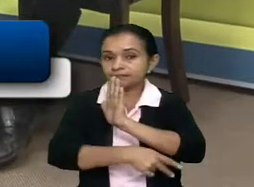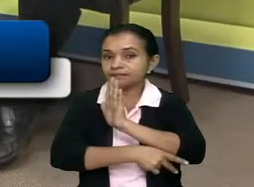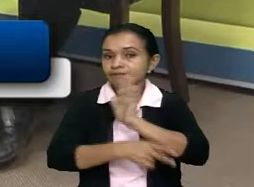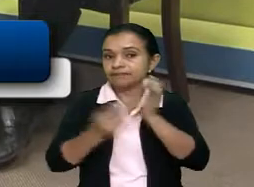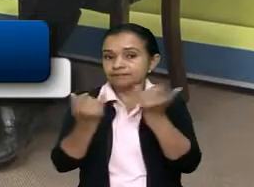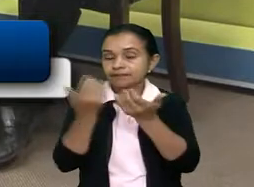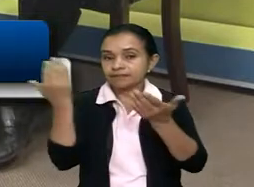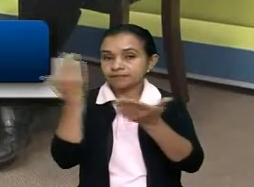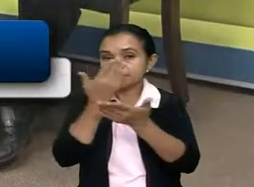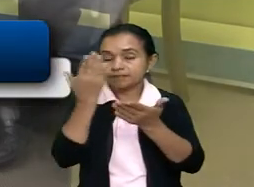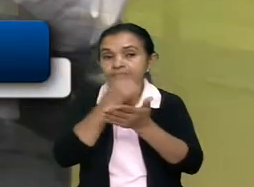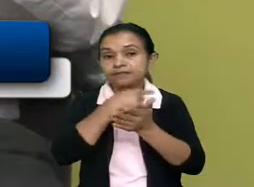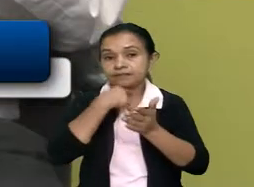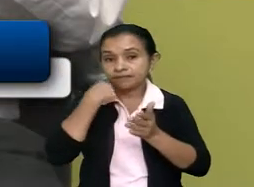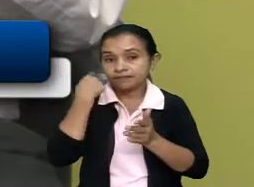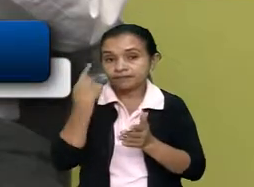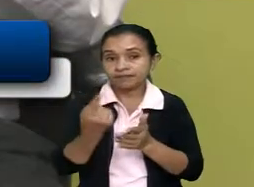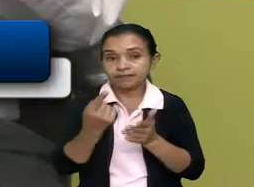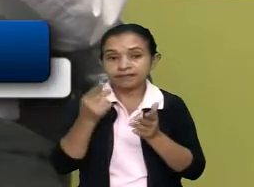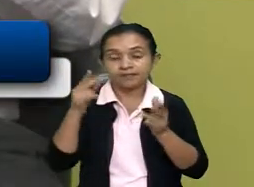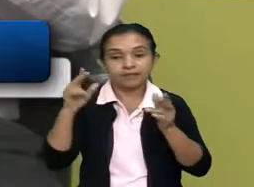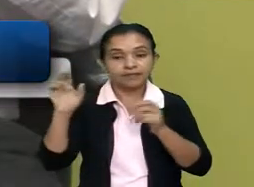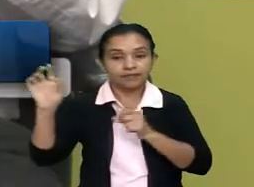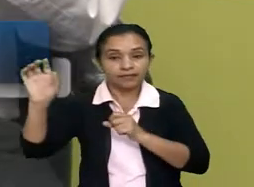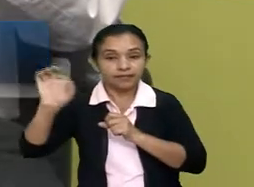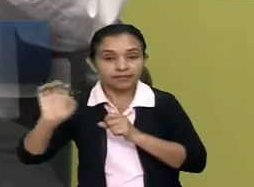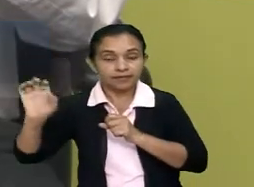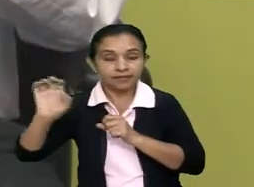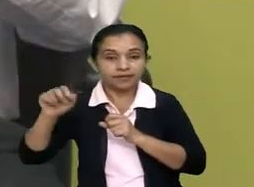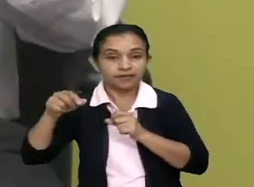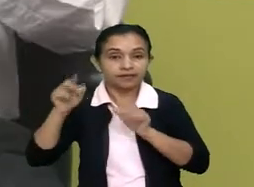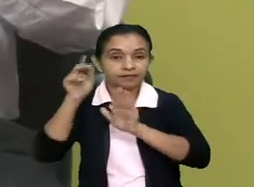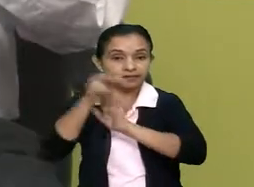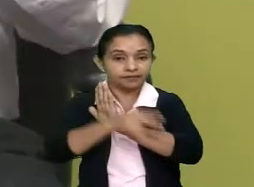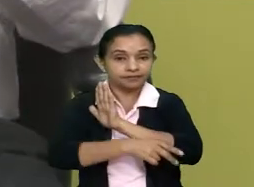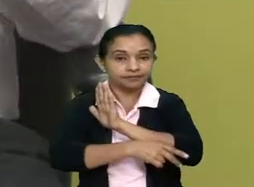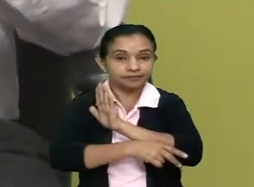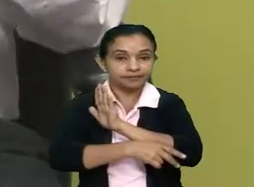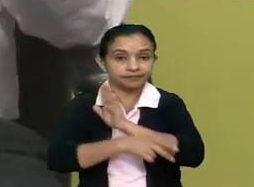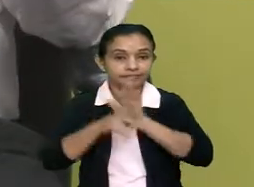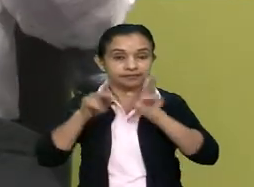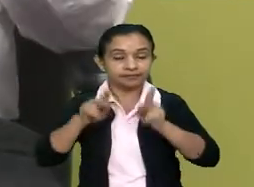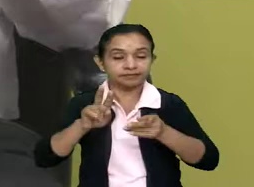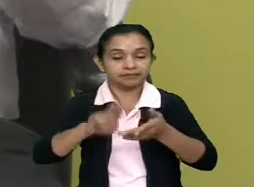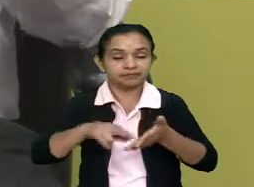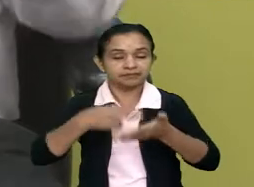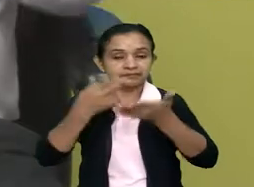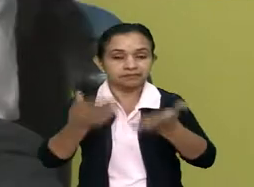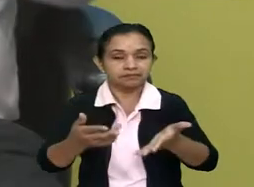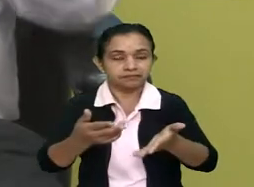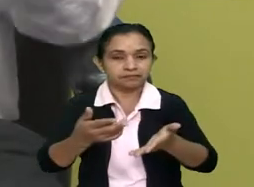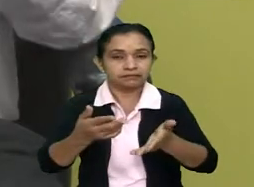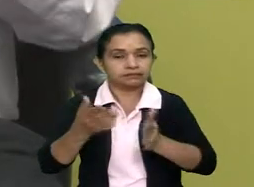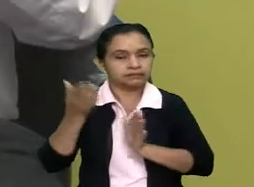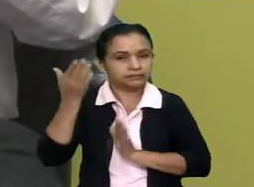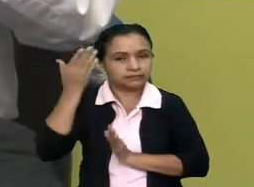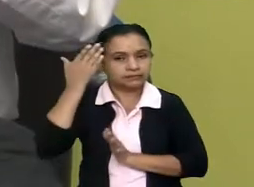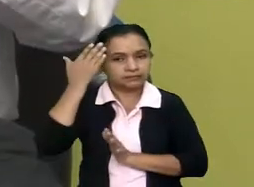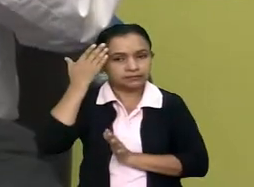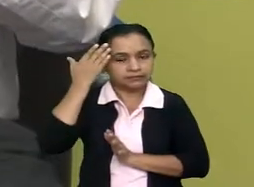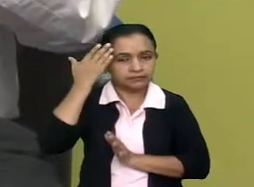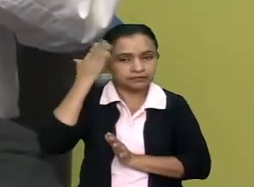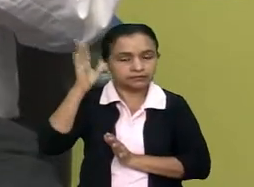estudios a fondo sobre todo en países europeos y simplemente la gente que dona sangre voluntario está más consciente de su